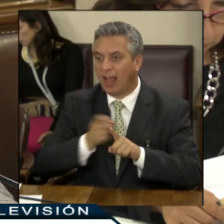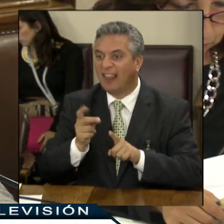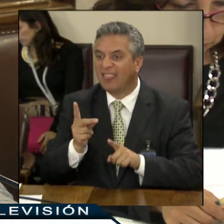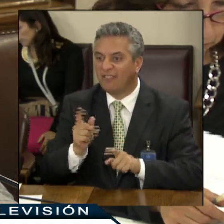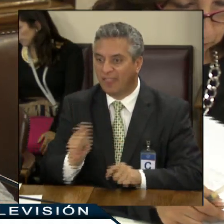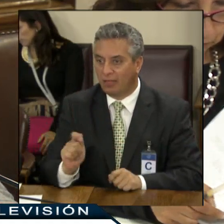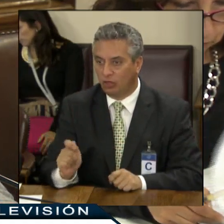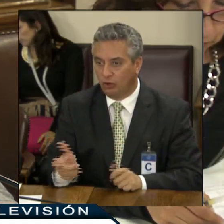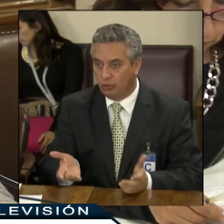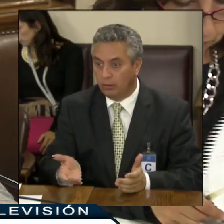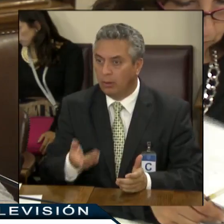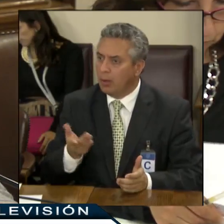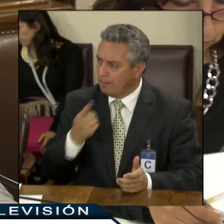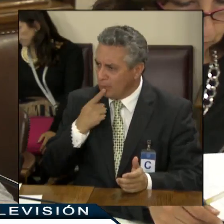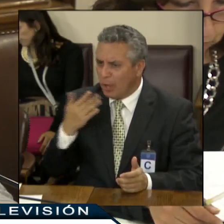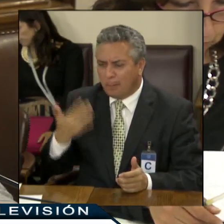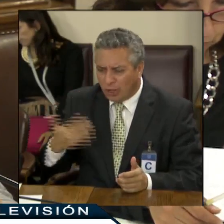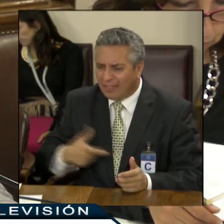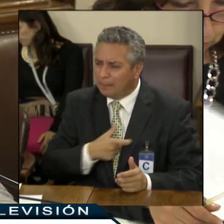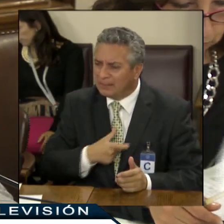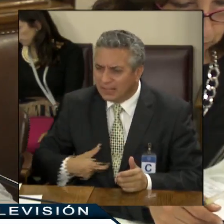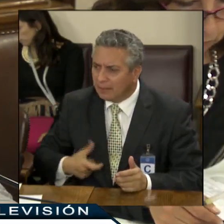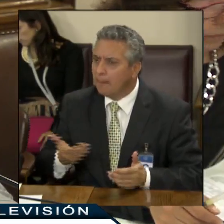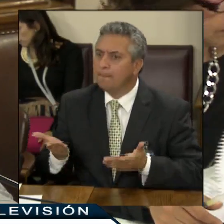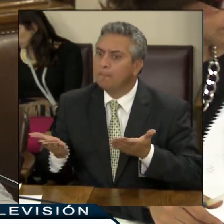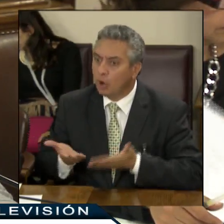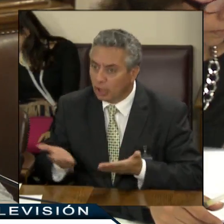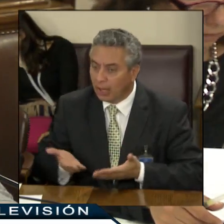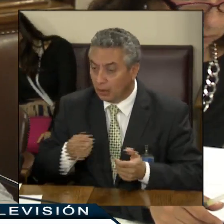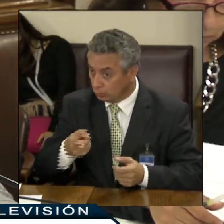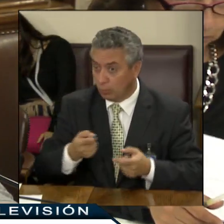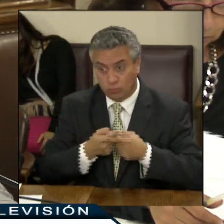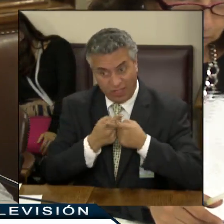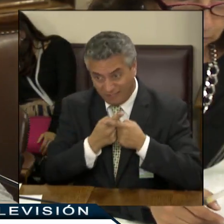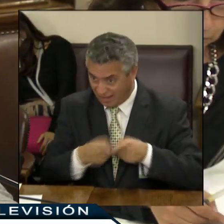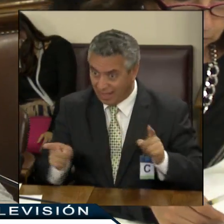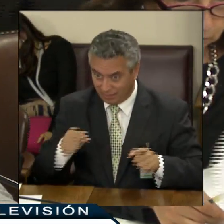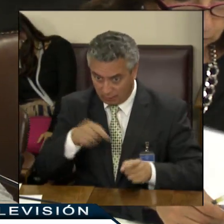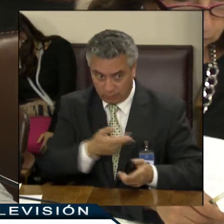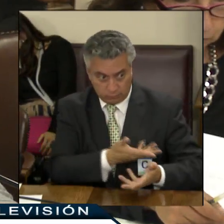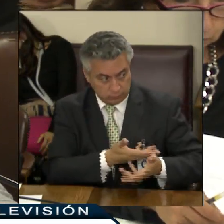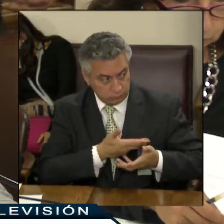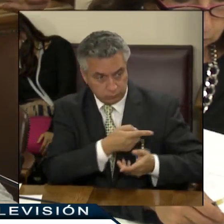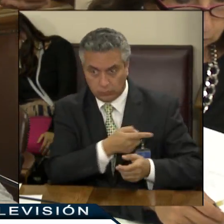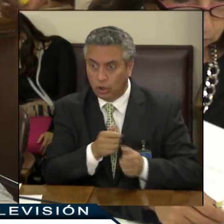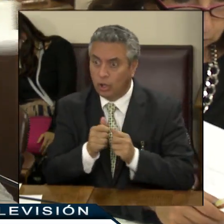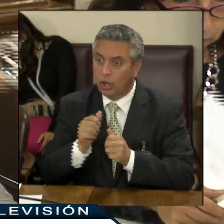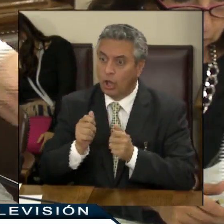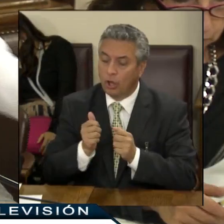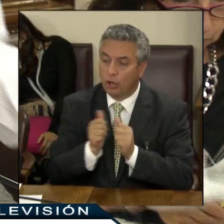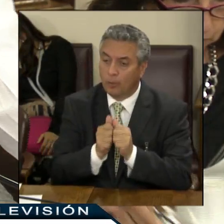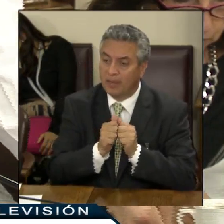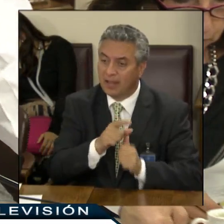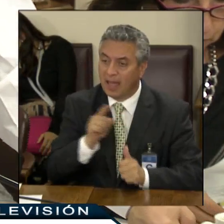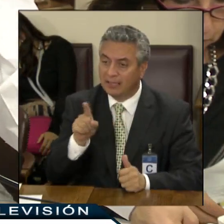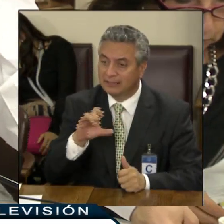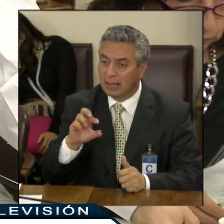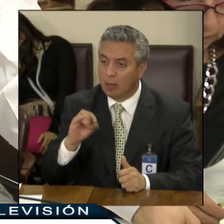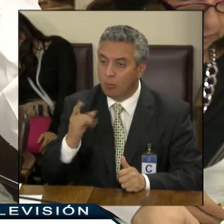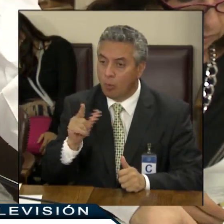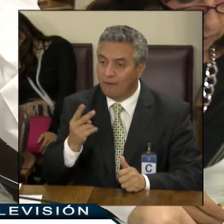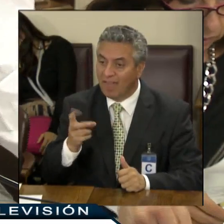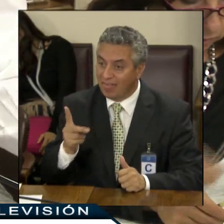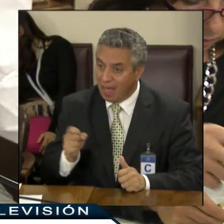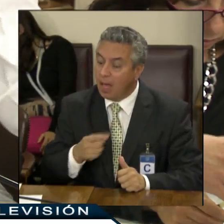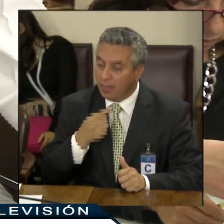presidente Por qué razón porque es muy distinto la situación que nos acaba de plantar la colega Sepúlveda que abiertamente pueden